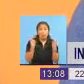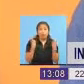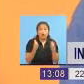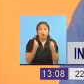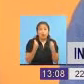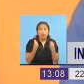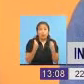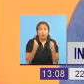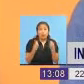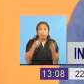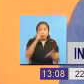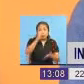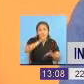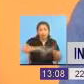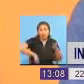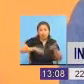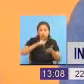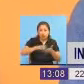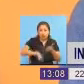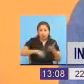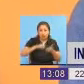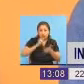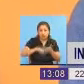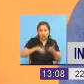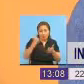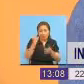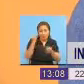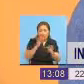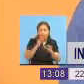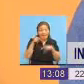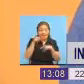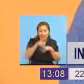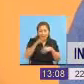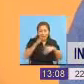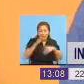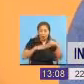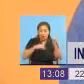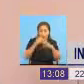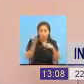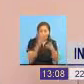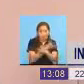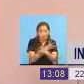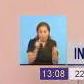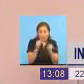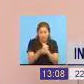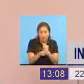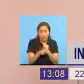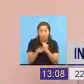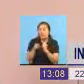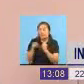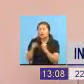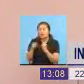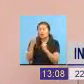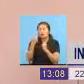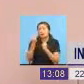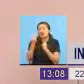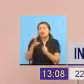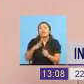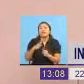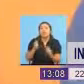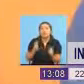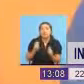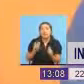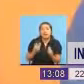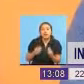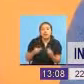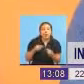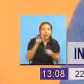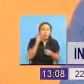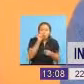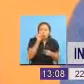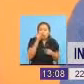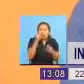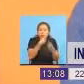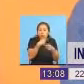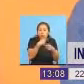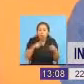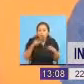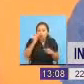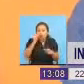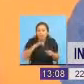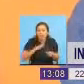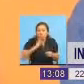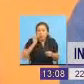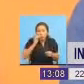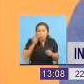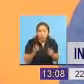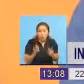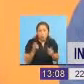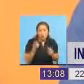contrato con la empresa terminar en junio la obra bien que es lo que resta son muy pocas cosas las que restan